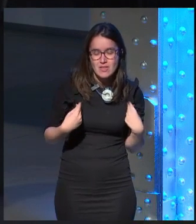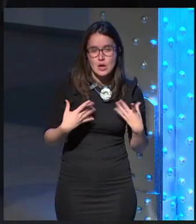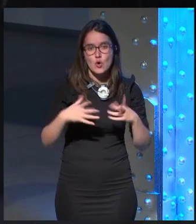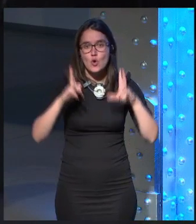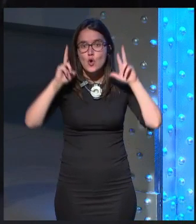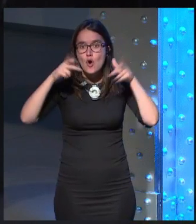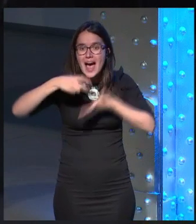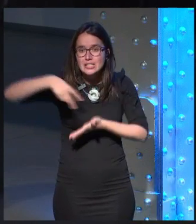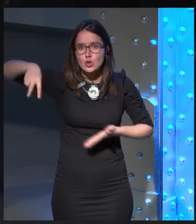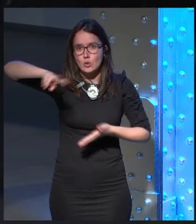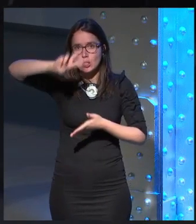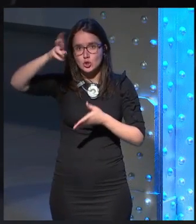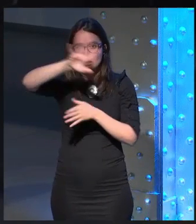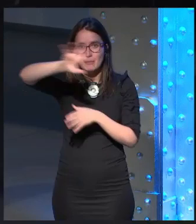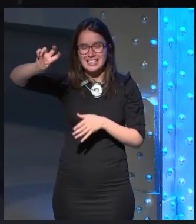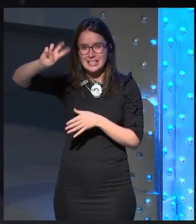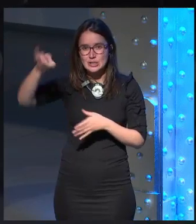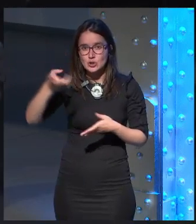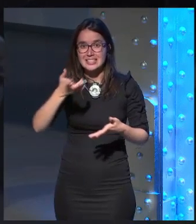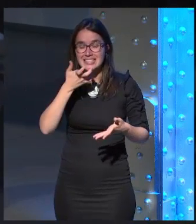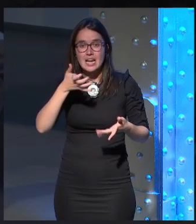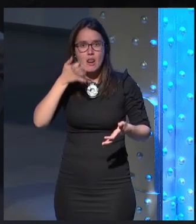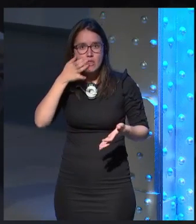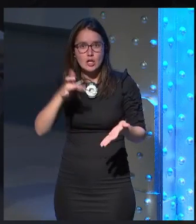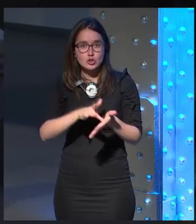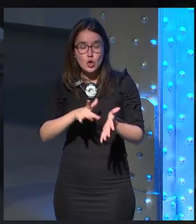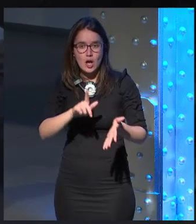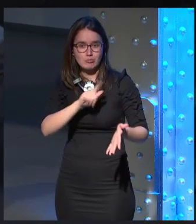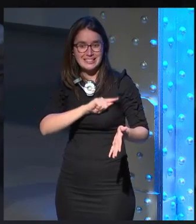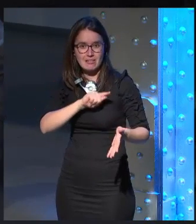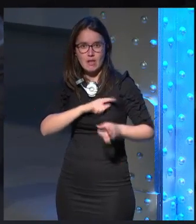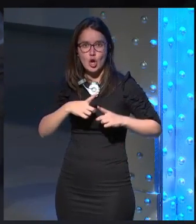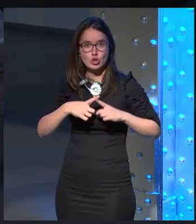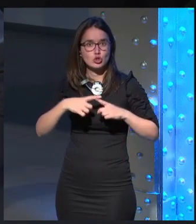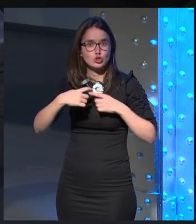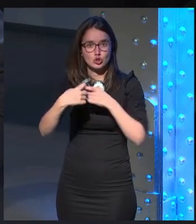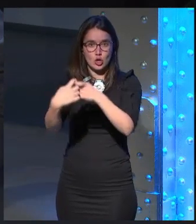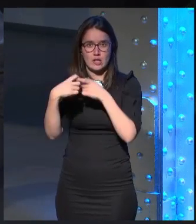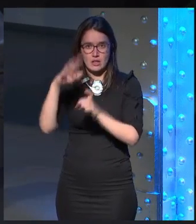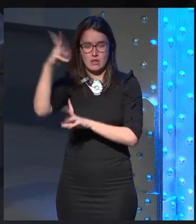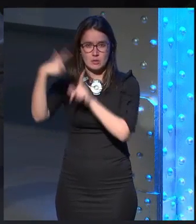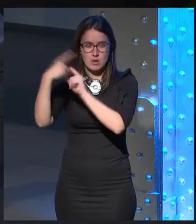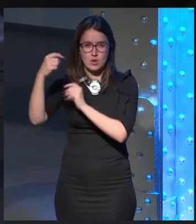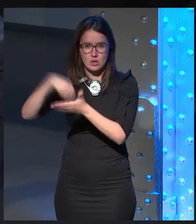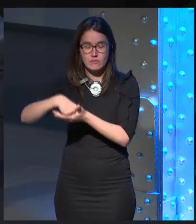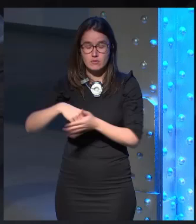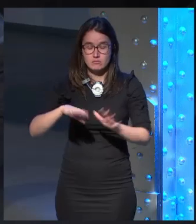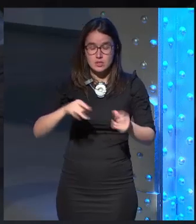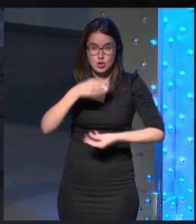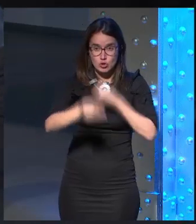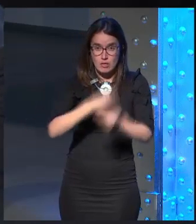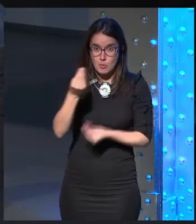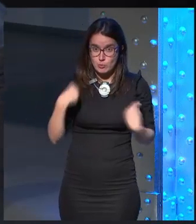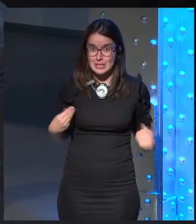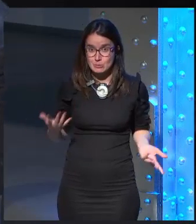de astronautas de otros países y si realmente había ese sentido de solidaridad en el espacio. That's what we're doing. Eso es lo que